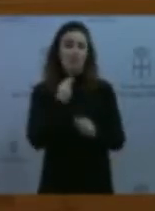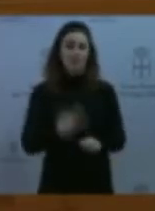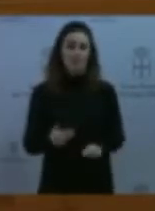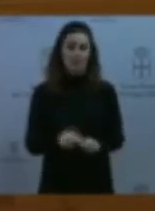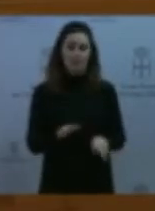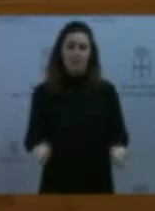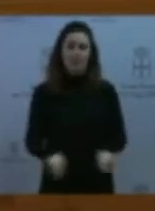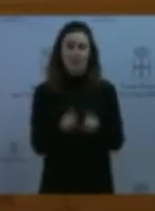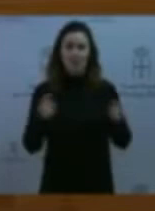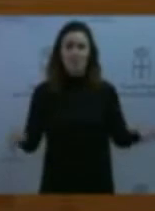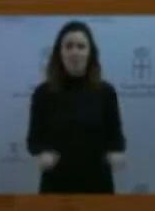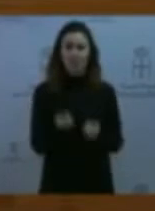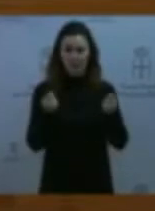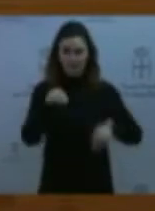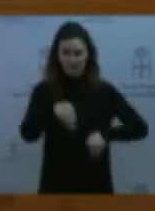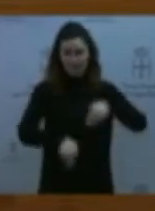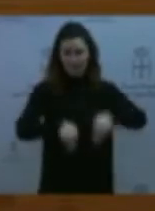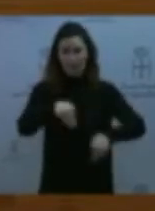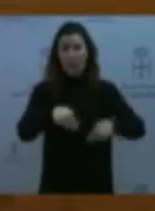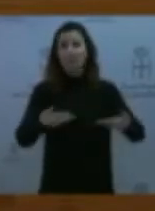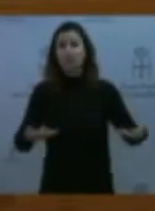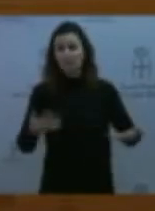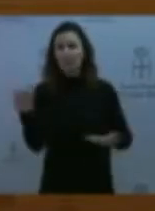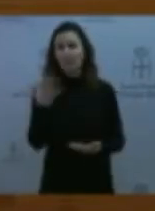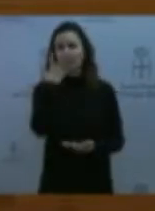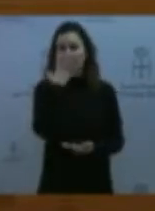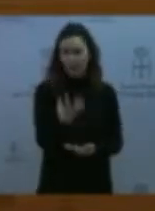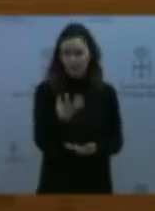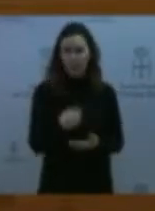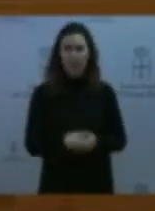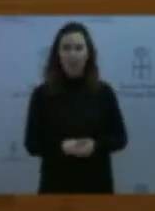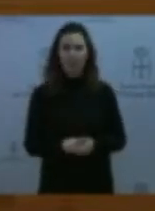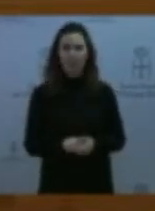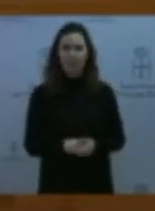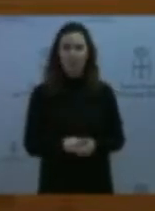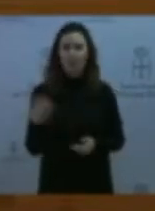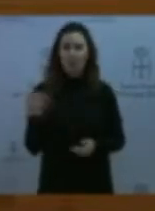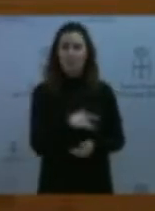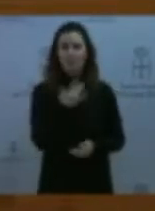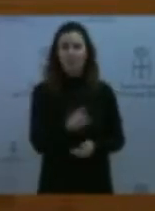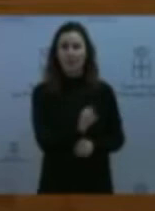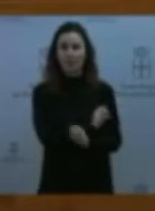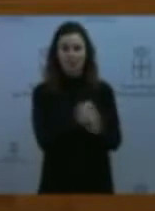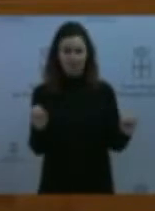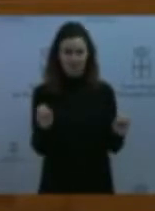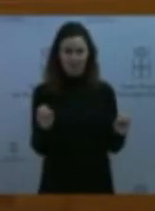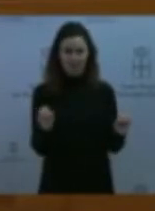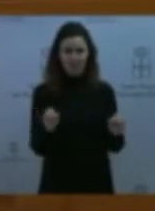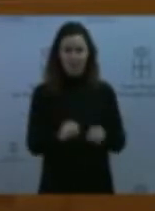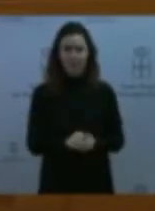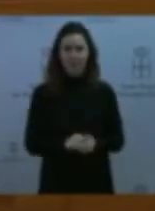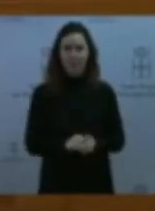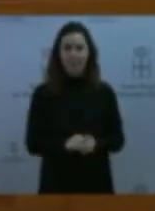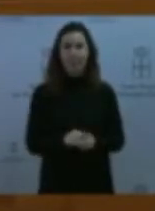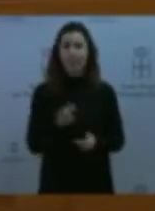Hace falta rigor, hace falta tolerancia cero. Hace 15 días, es verdad, decíamos